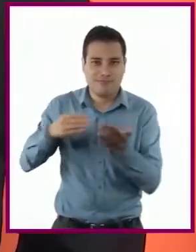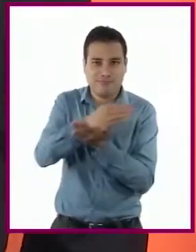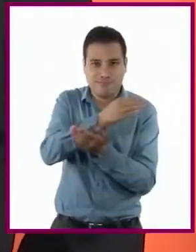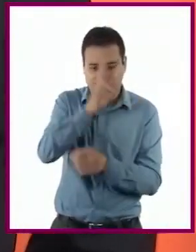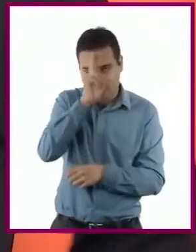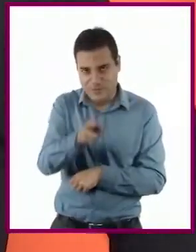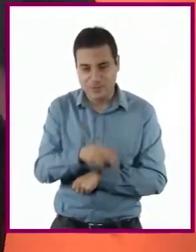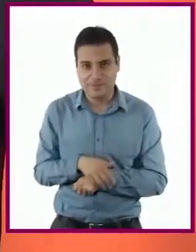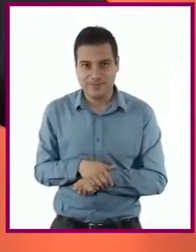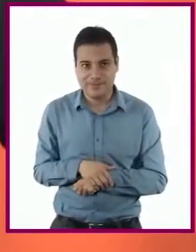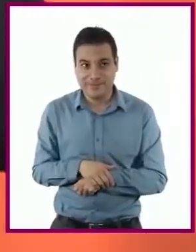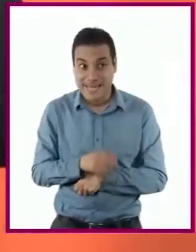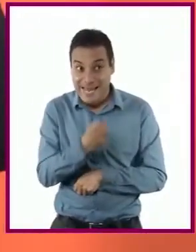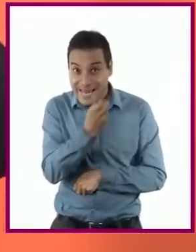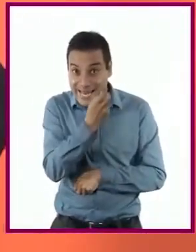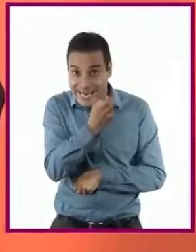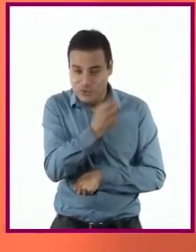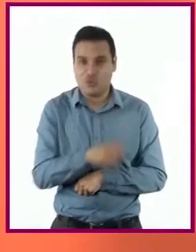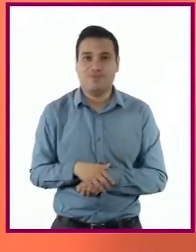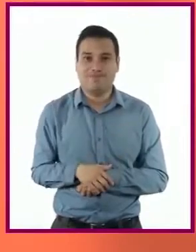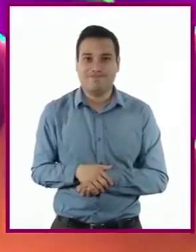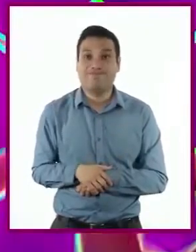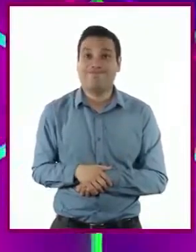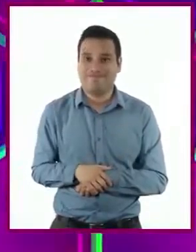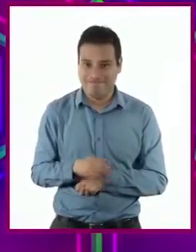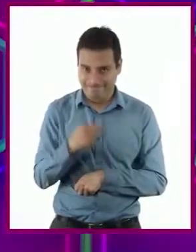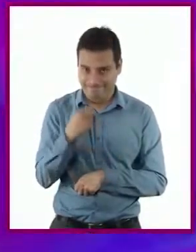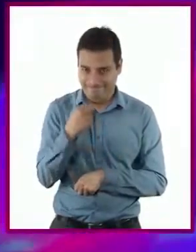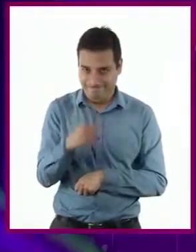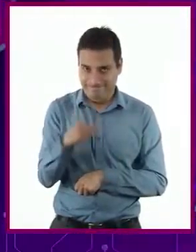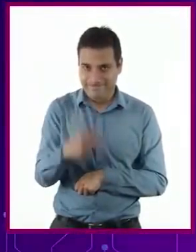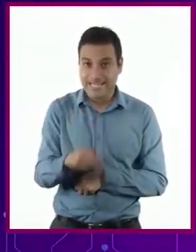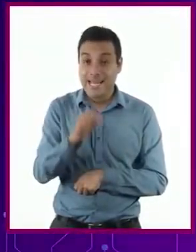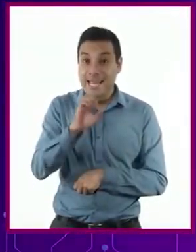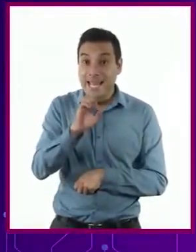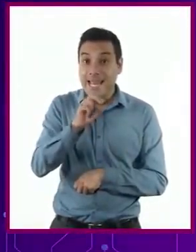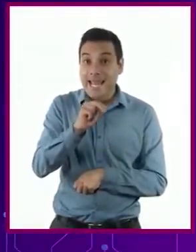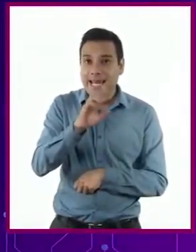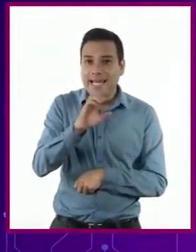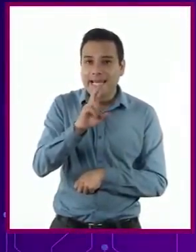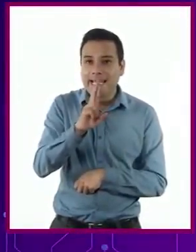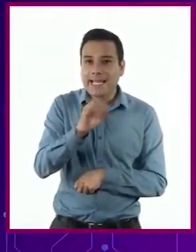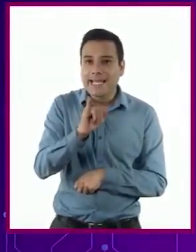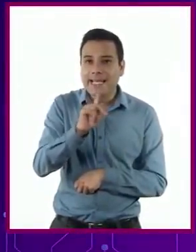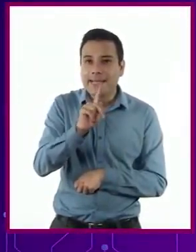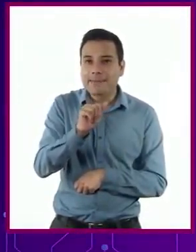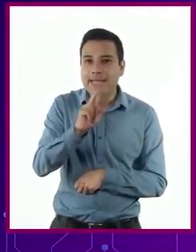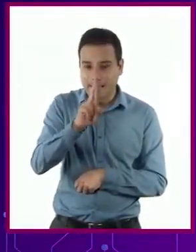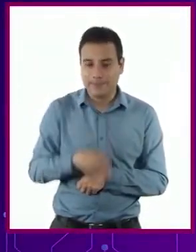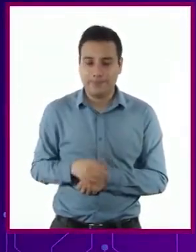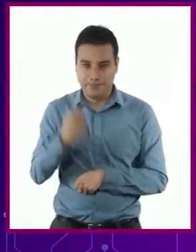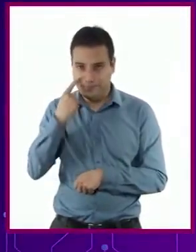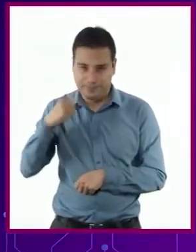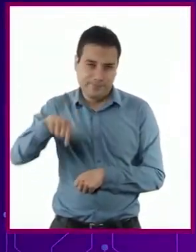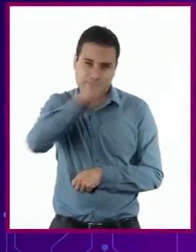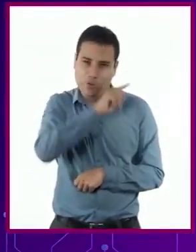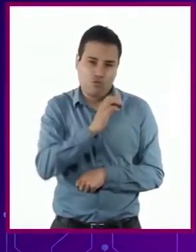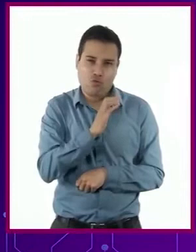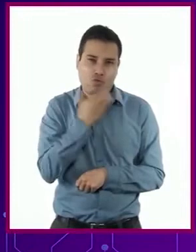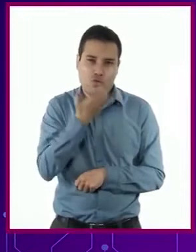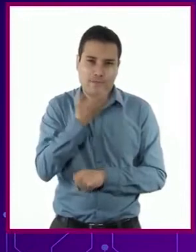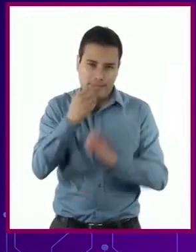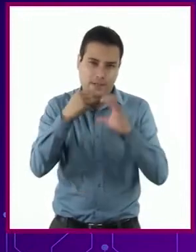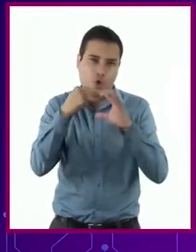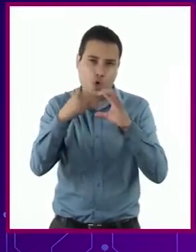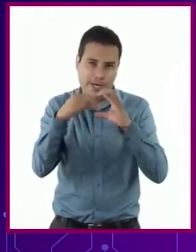Precisamente, ese es el principio de la encriptación. Como se sabe, algunos de ustedes utilizan el correo